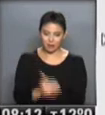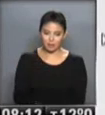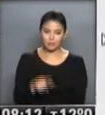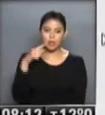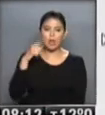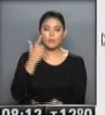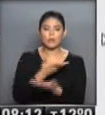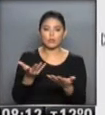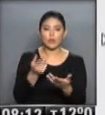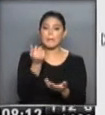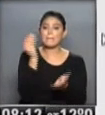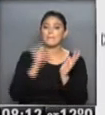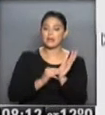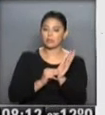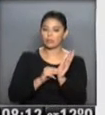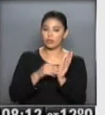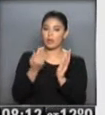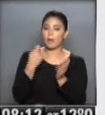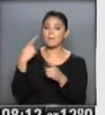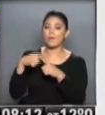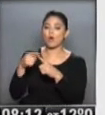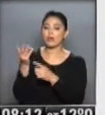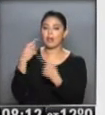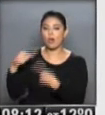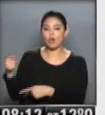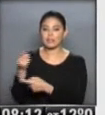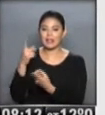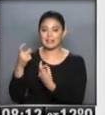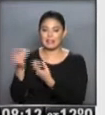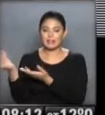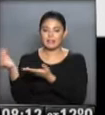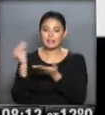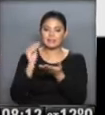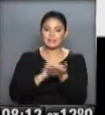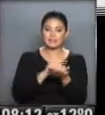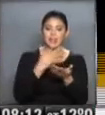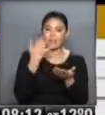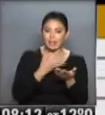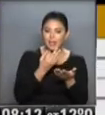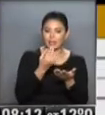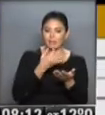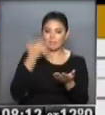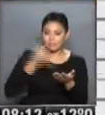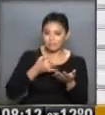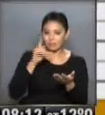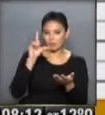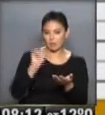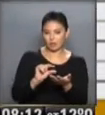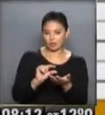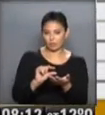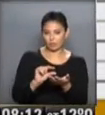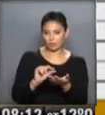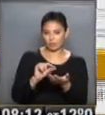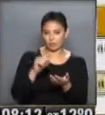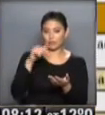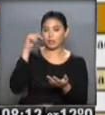comprobó que el precio que estaba pagando por el poliestireno DART era muchísimo menor al que, o mejor dicho, muchísimo mayor